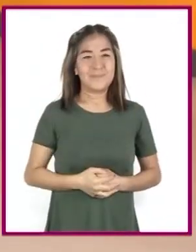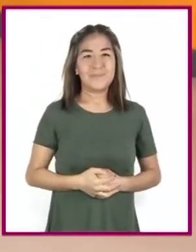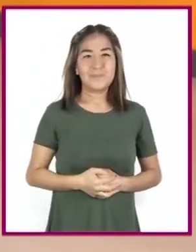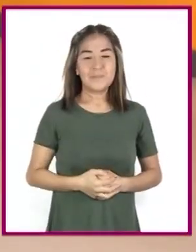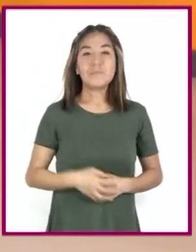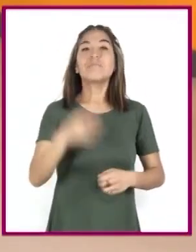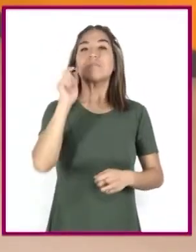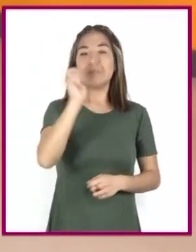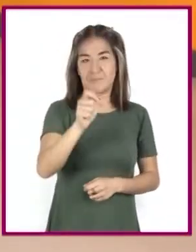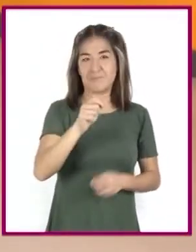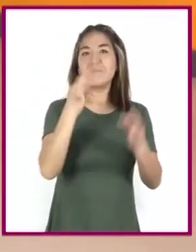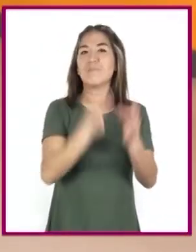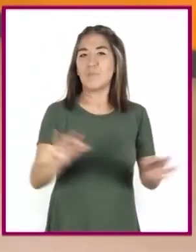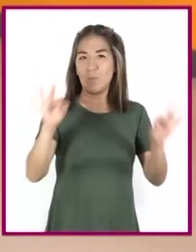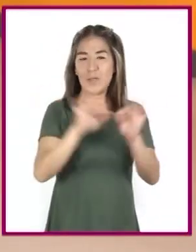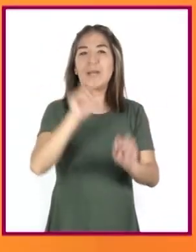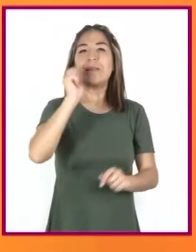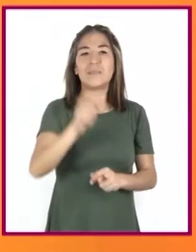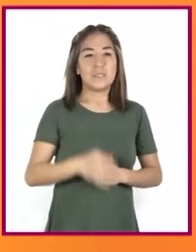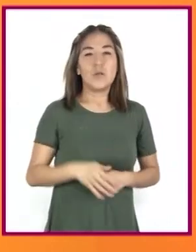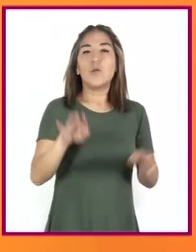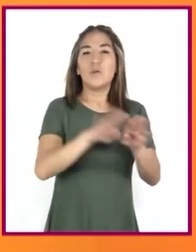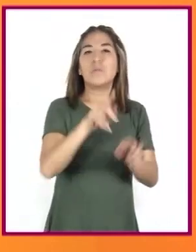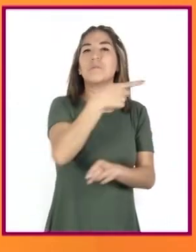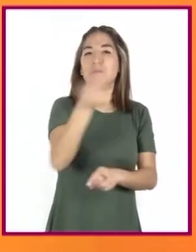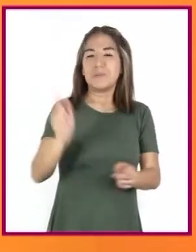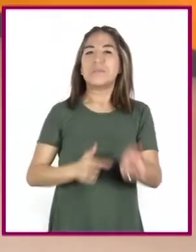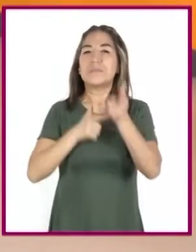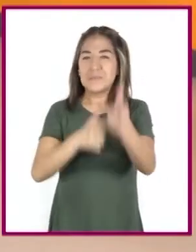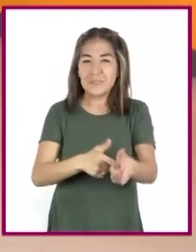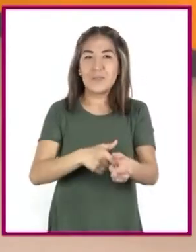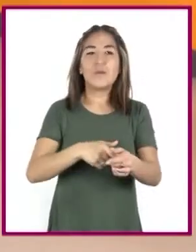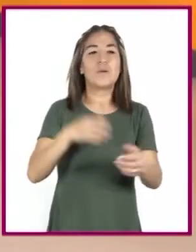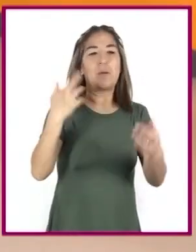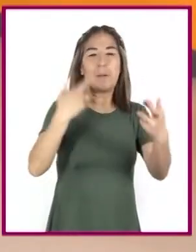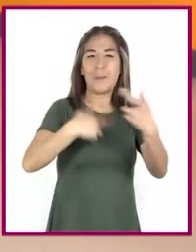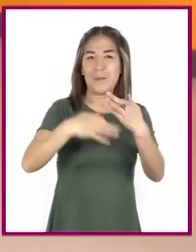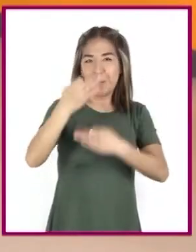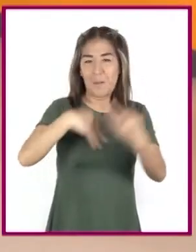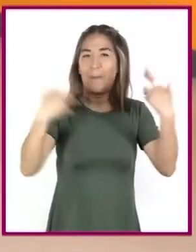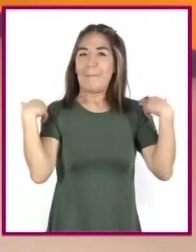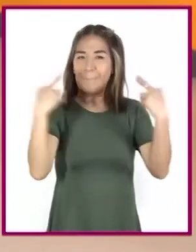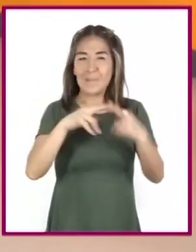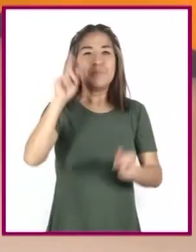Es importante destacar el trabajo que siguen haciendo todas las maestras y